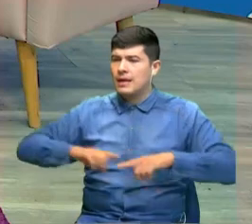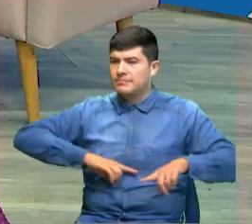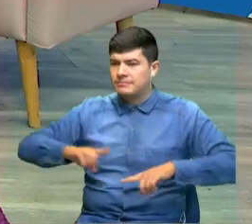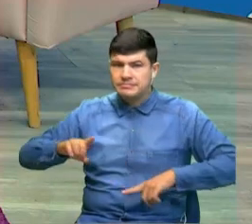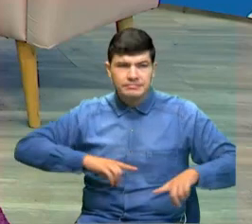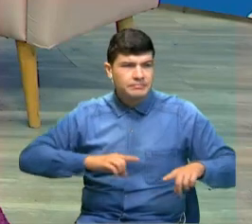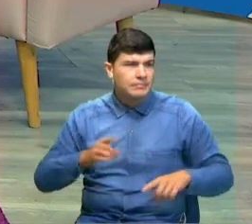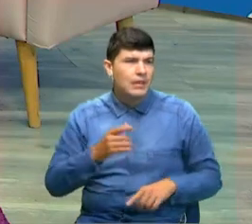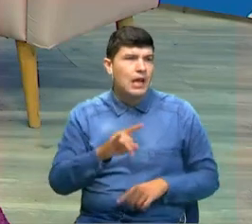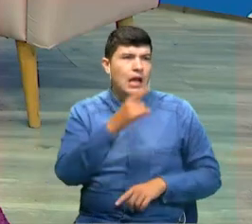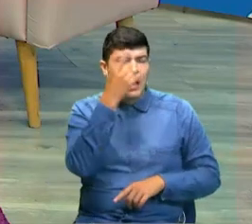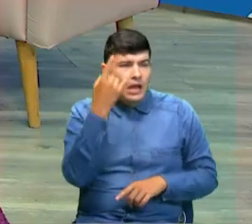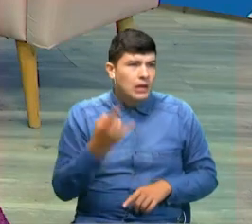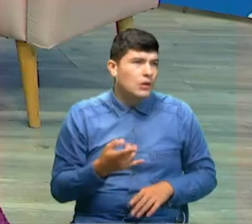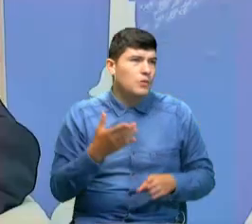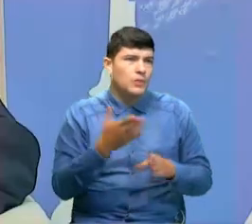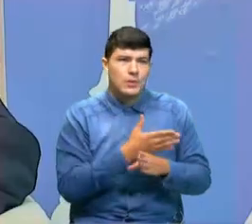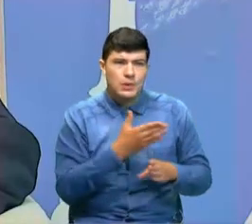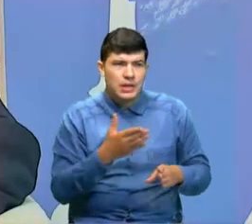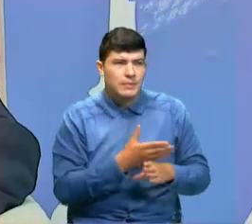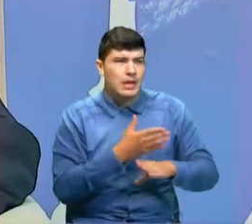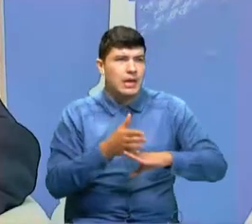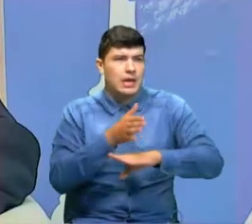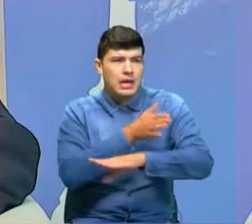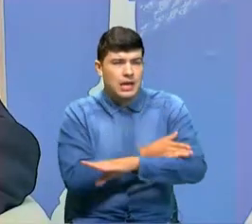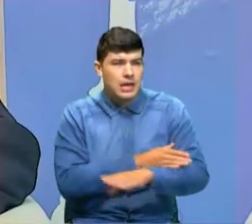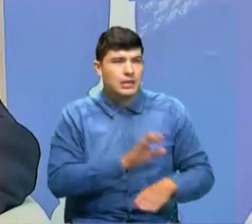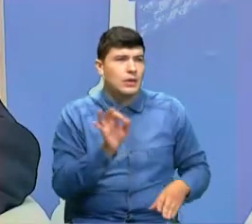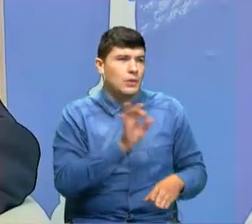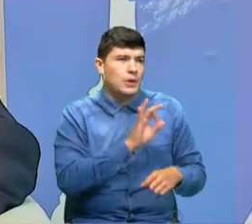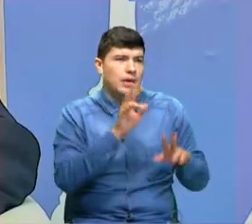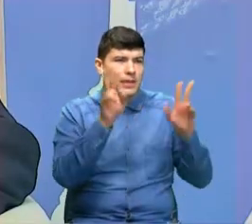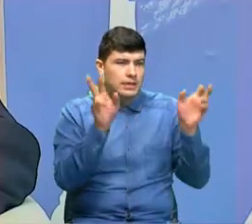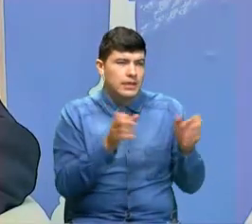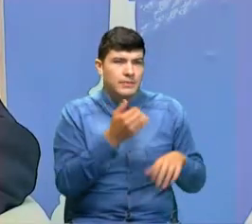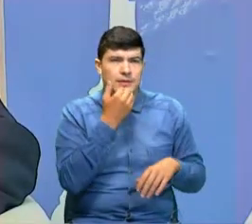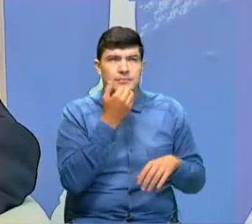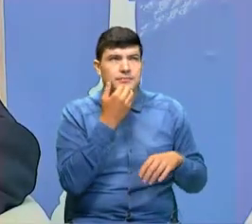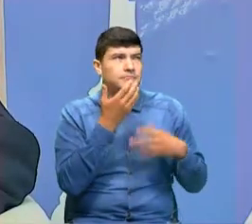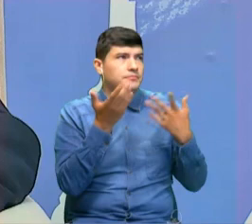que se haya presentado algún inconveniente de tipo...